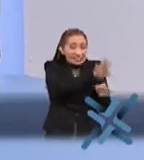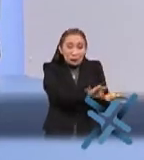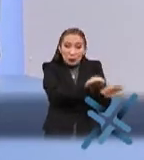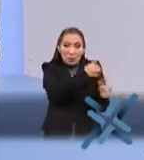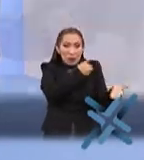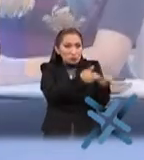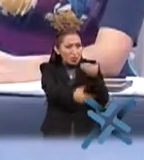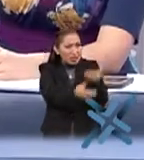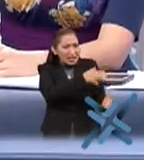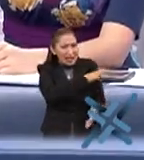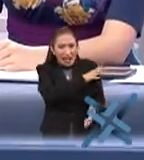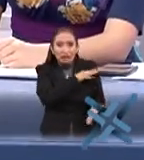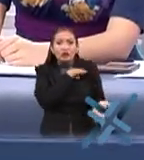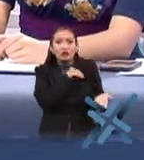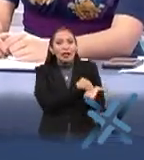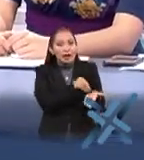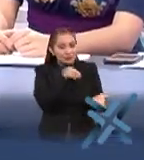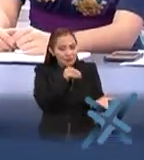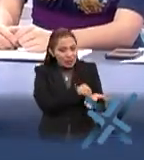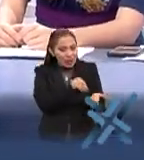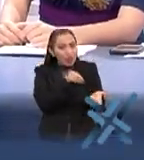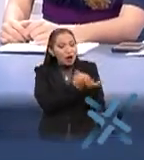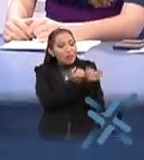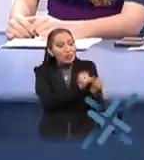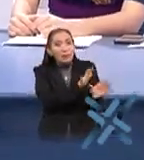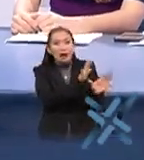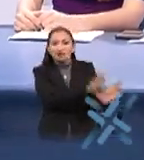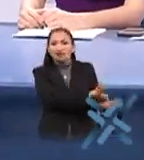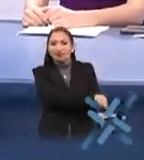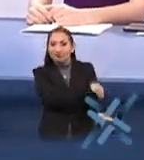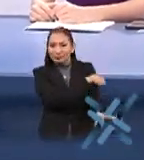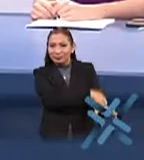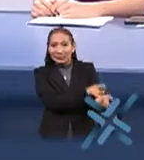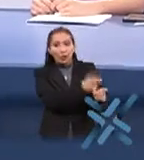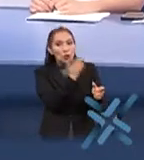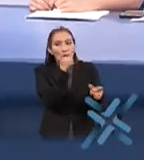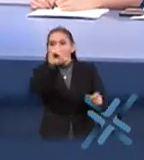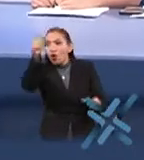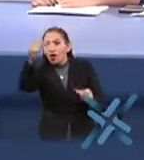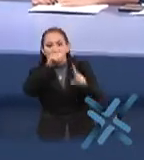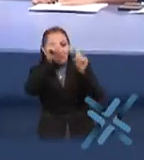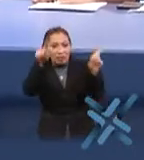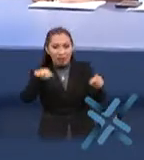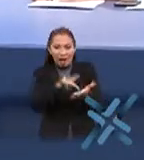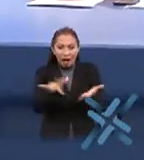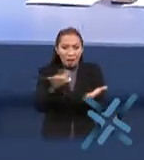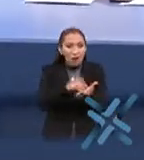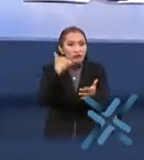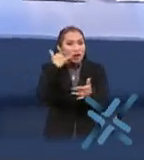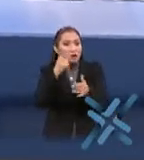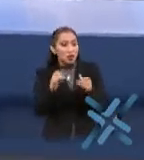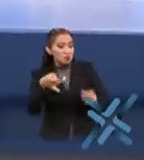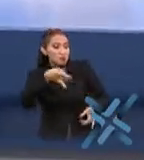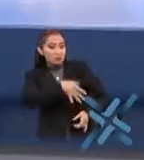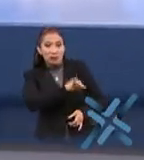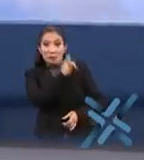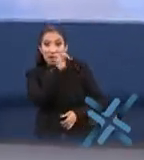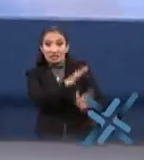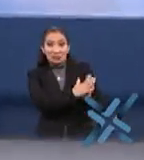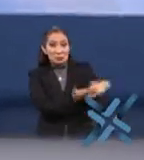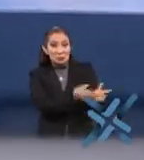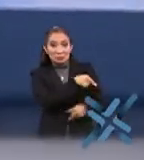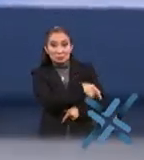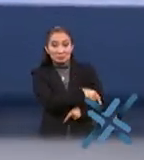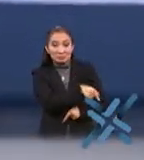más moderno que existe todavía por su autonomía energética. No hay ninguna tablet, ningún teléfono que lo supere. Y, por